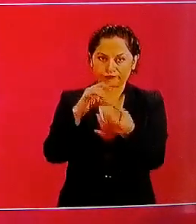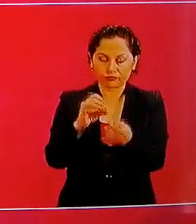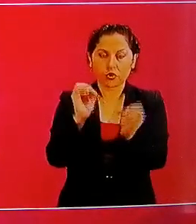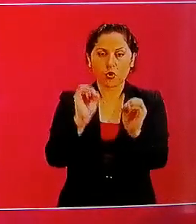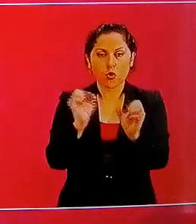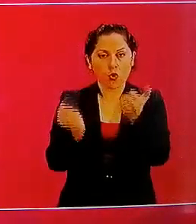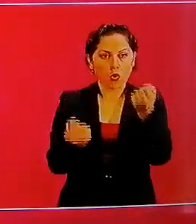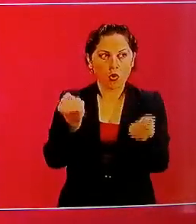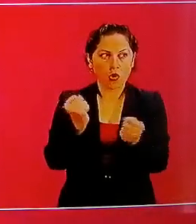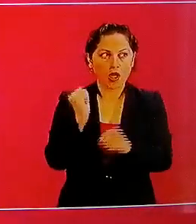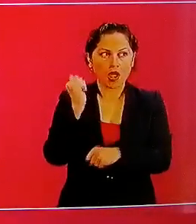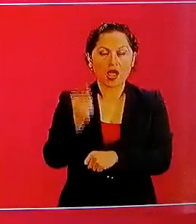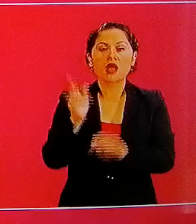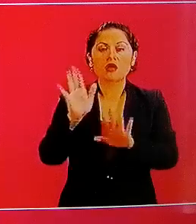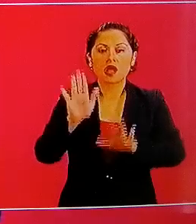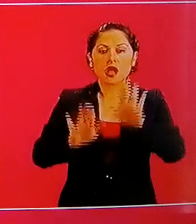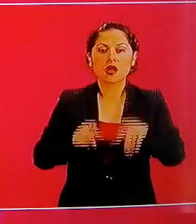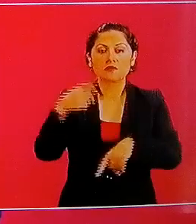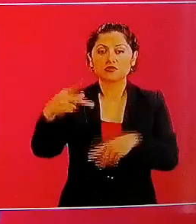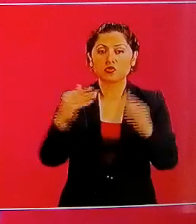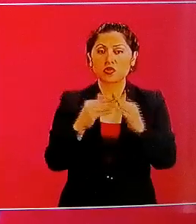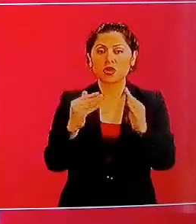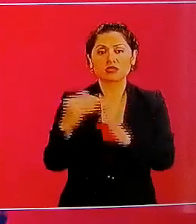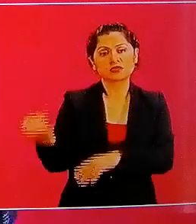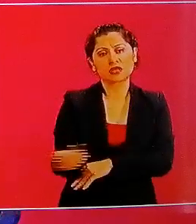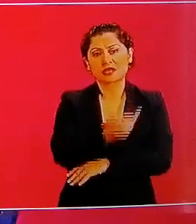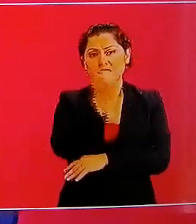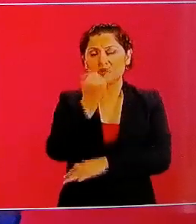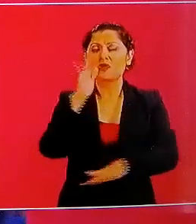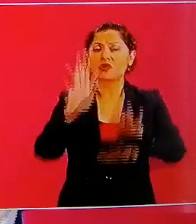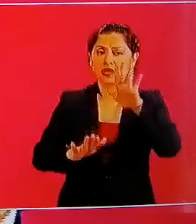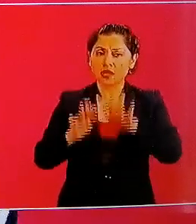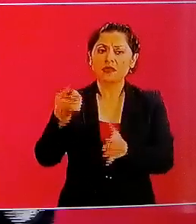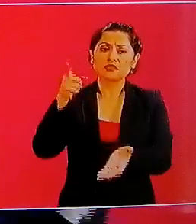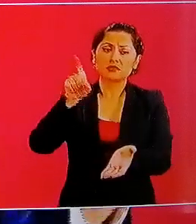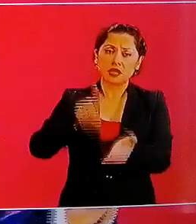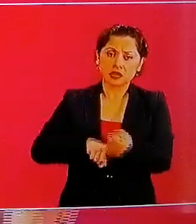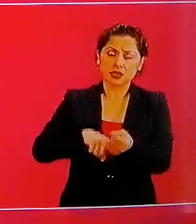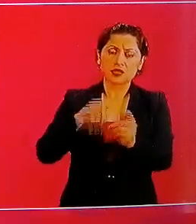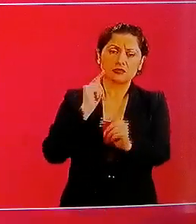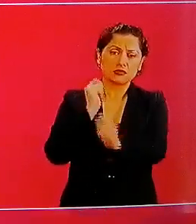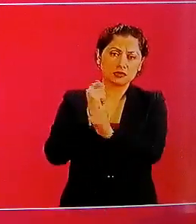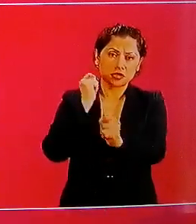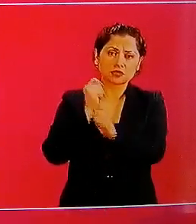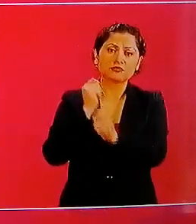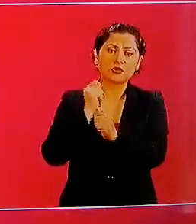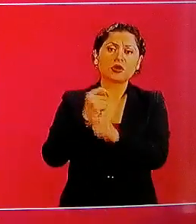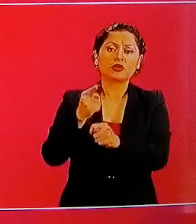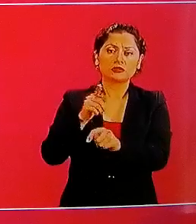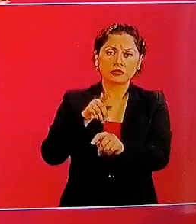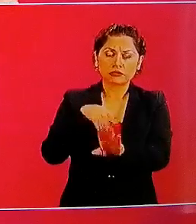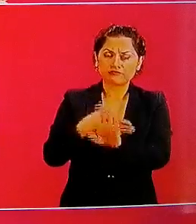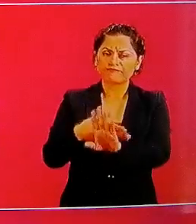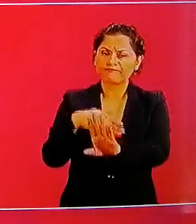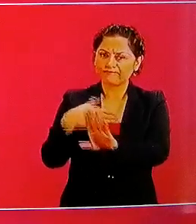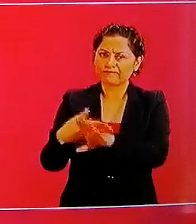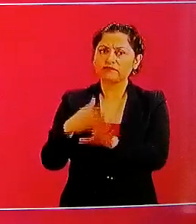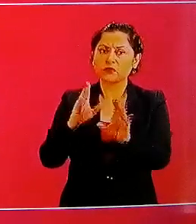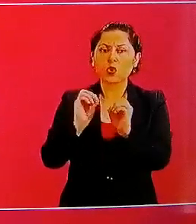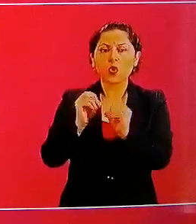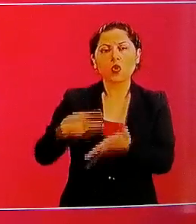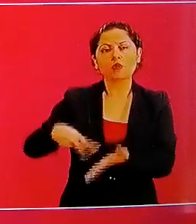muchas veces este tipo de agresiones han sido justo vinculadas al transporte público, es decir, están parados en una parada